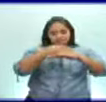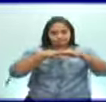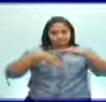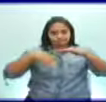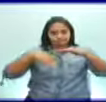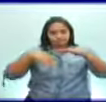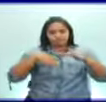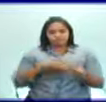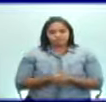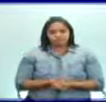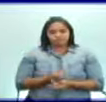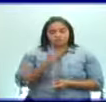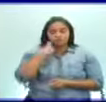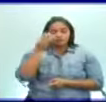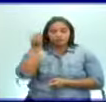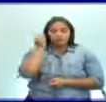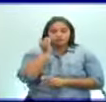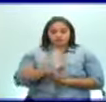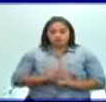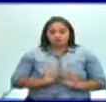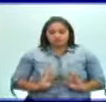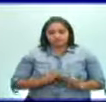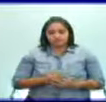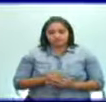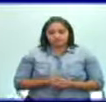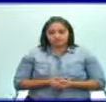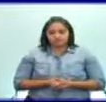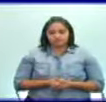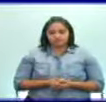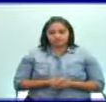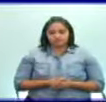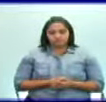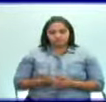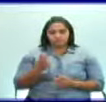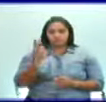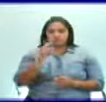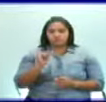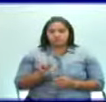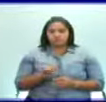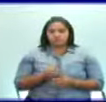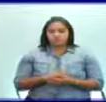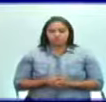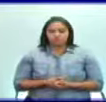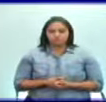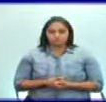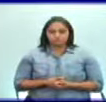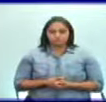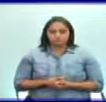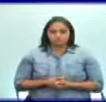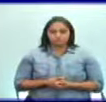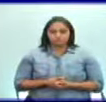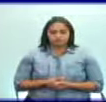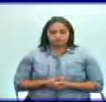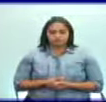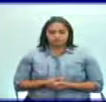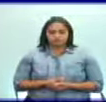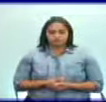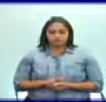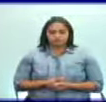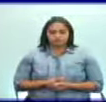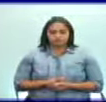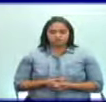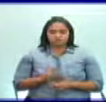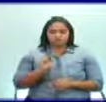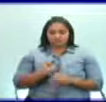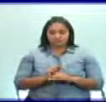conocemos, ¿verdad? En este caso, f de x igual a 2 a la x, porque la base en este caso nos la da el ejercicio, es 2. Vamos a ver si este sería el